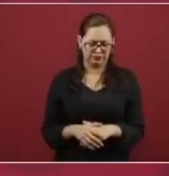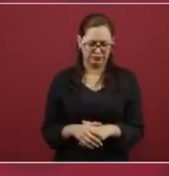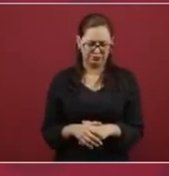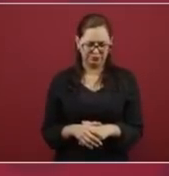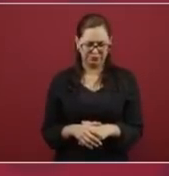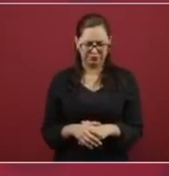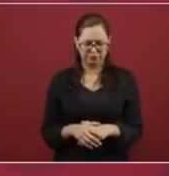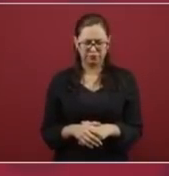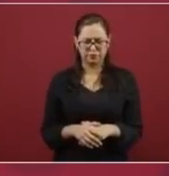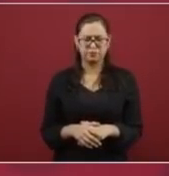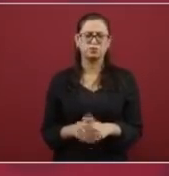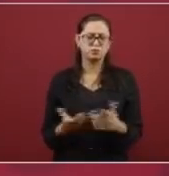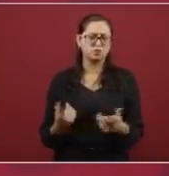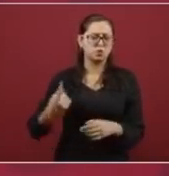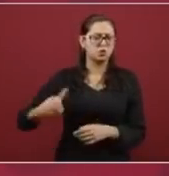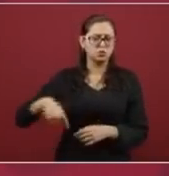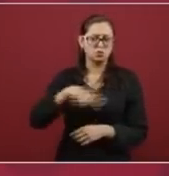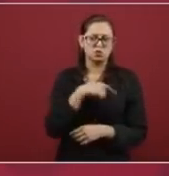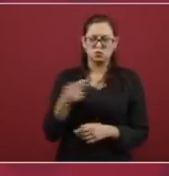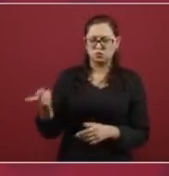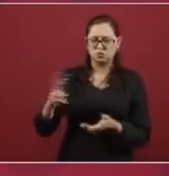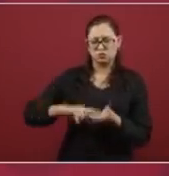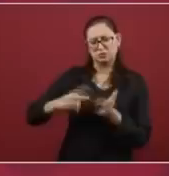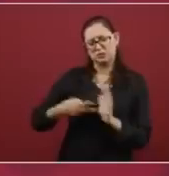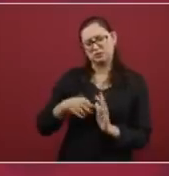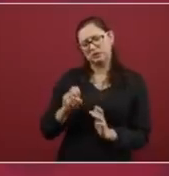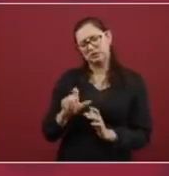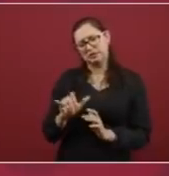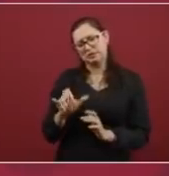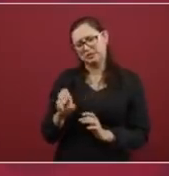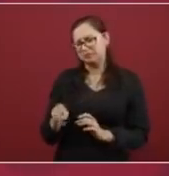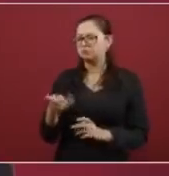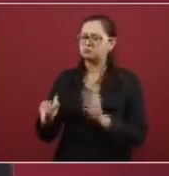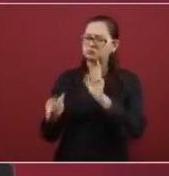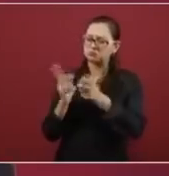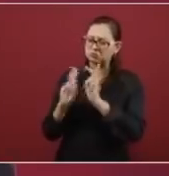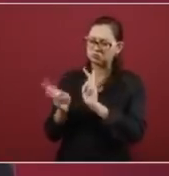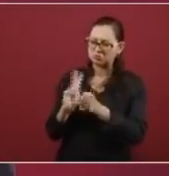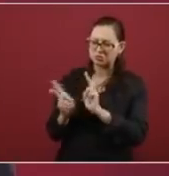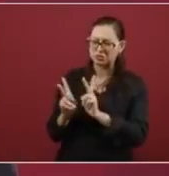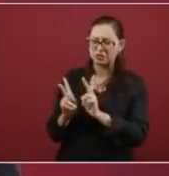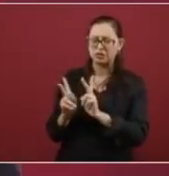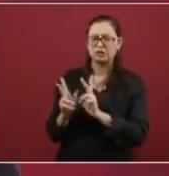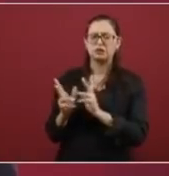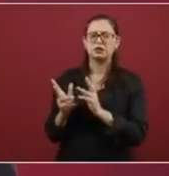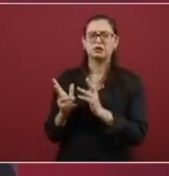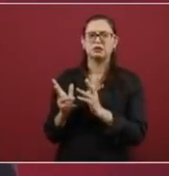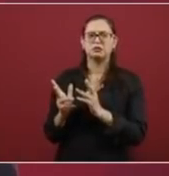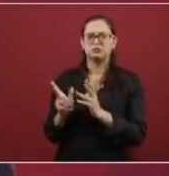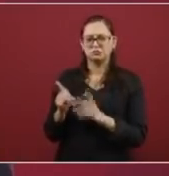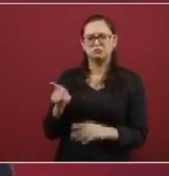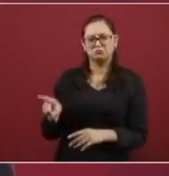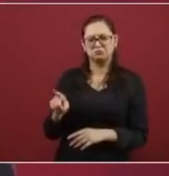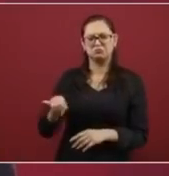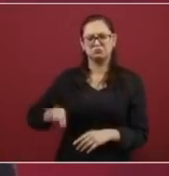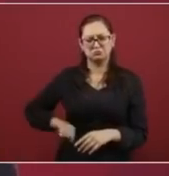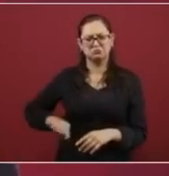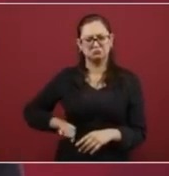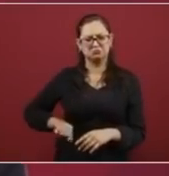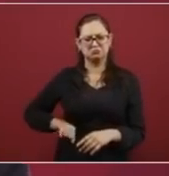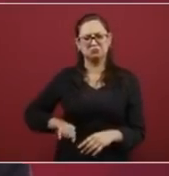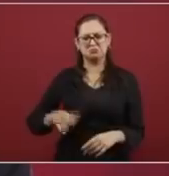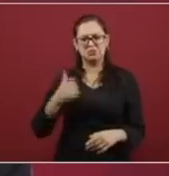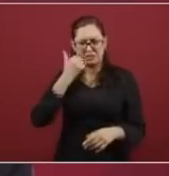ingeniero Carlos Slim, está no solo su interés en